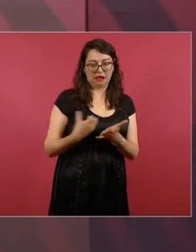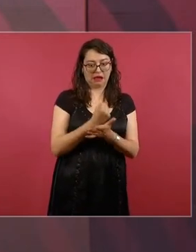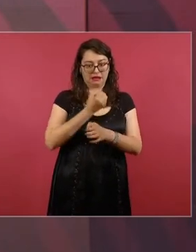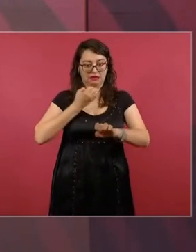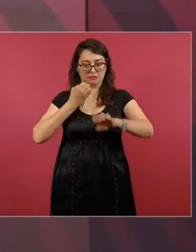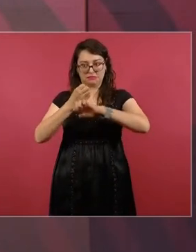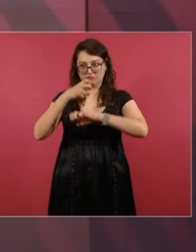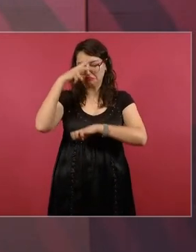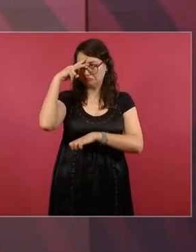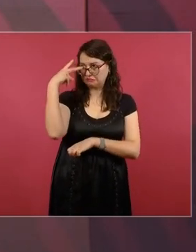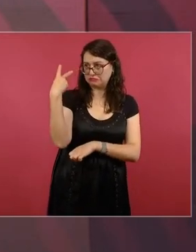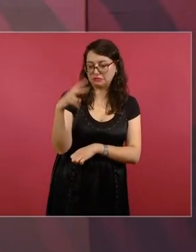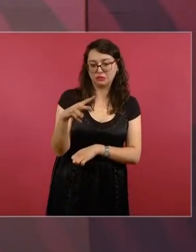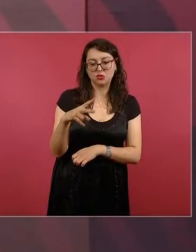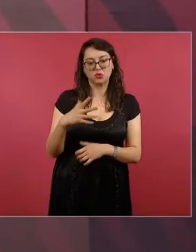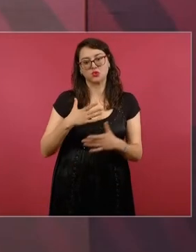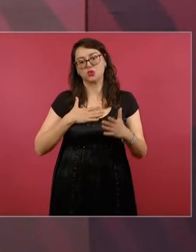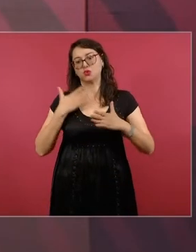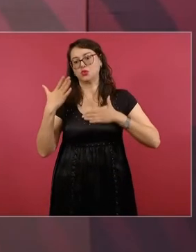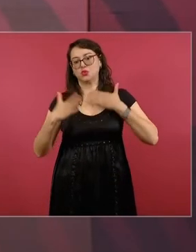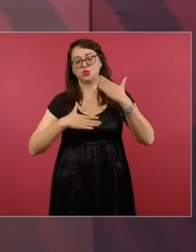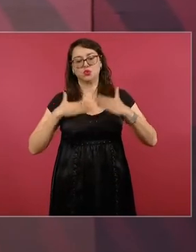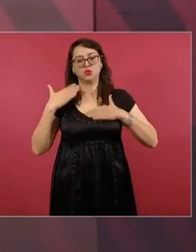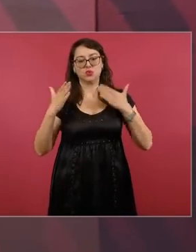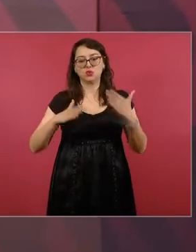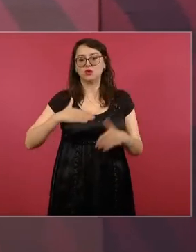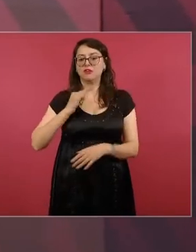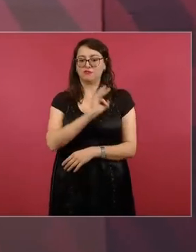Estado de México.